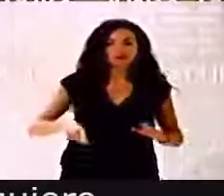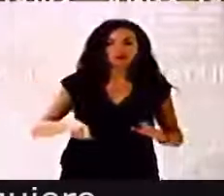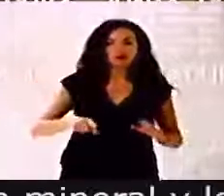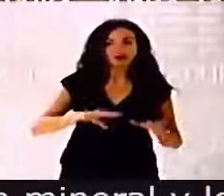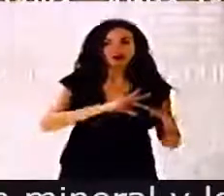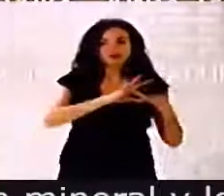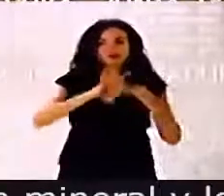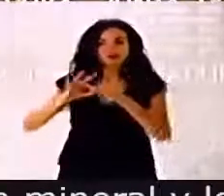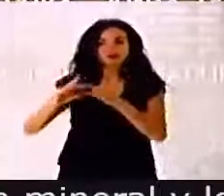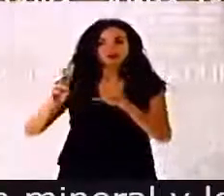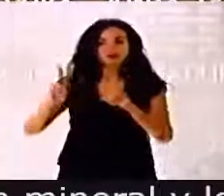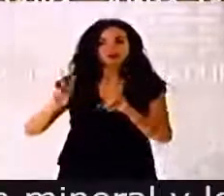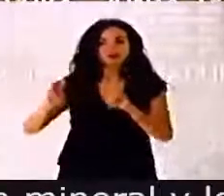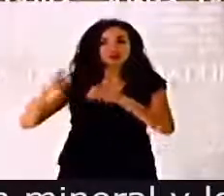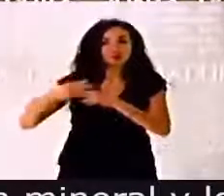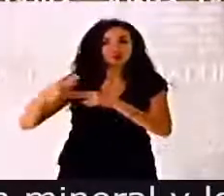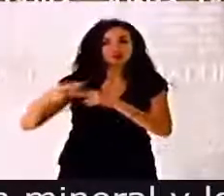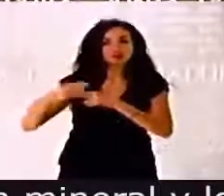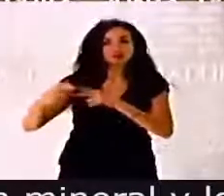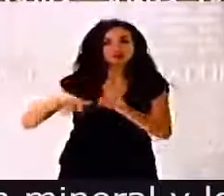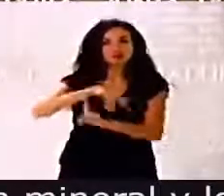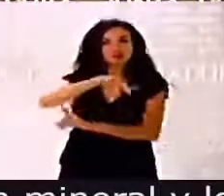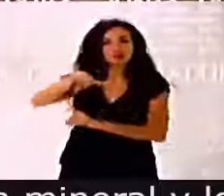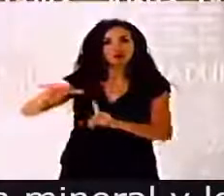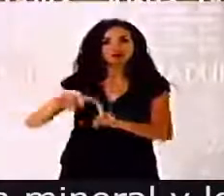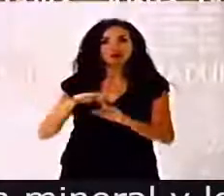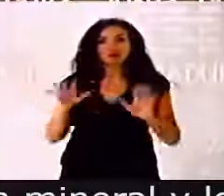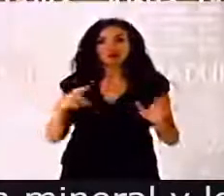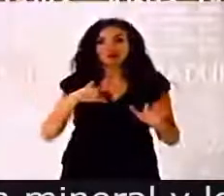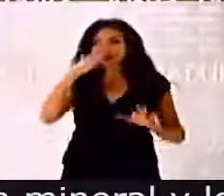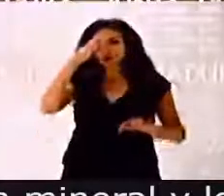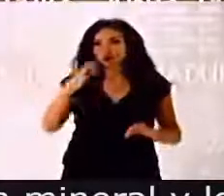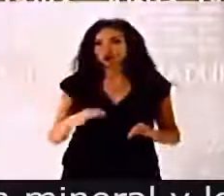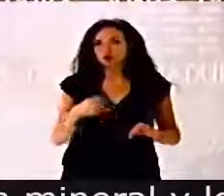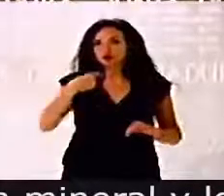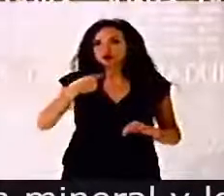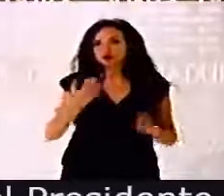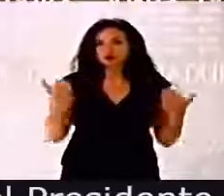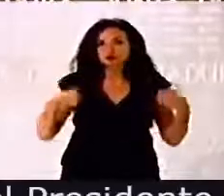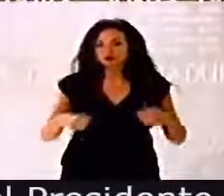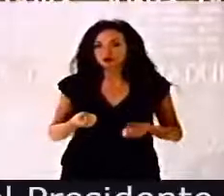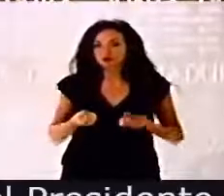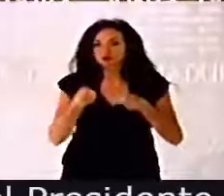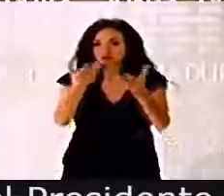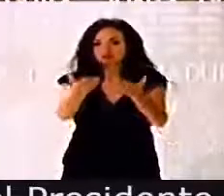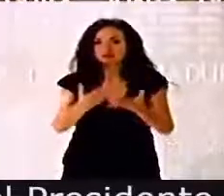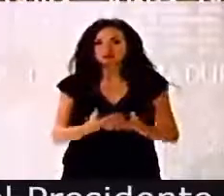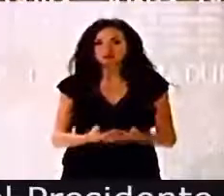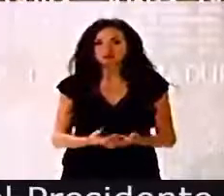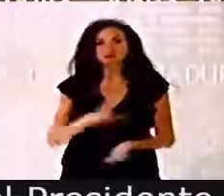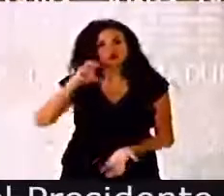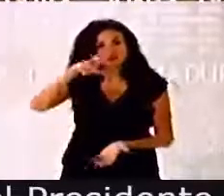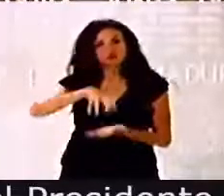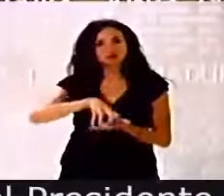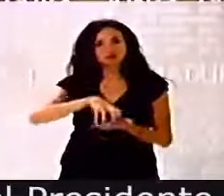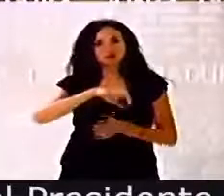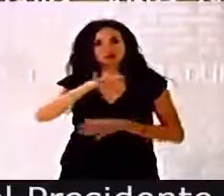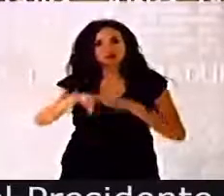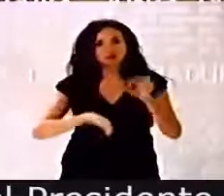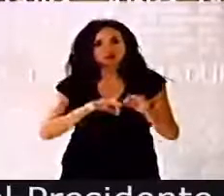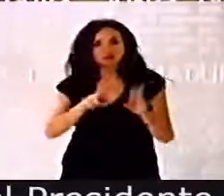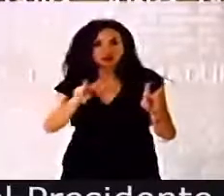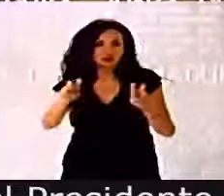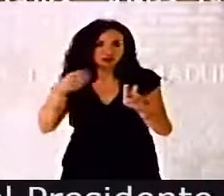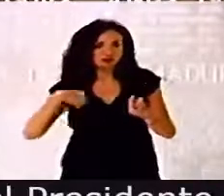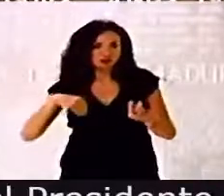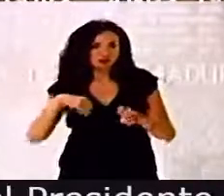la nueva política de medioambiental. Yo creo que el presidente ya se ha manifestado incluso en sede parlamentaria respecto de esta cuestión,